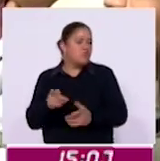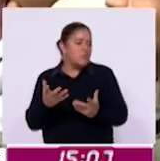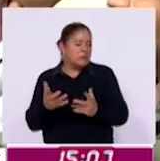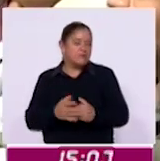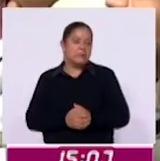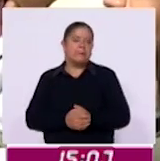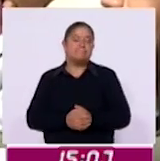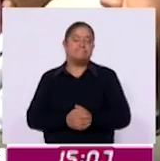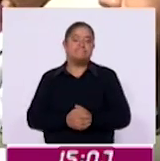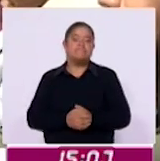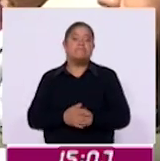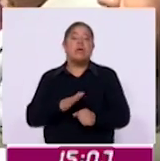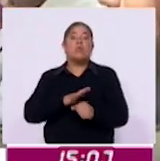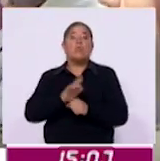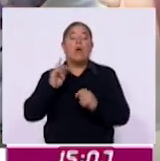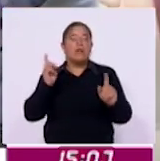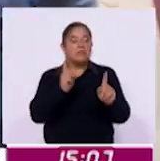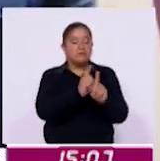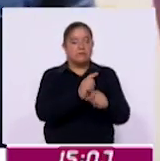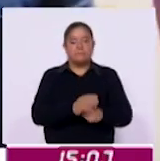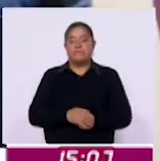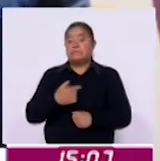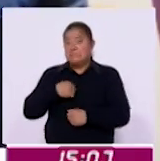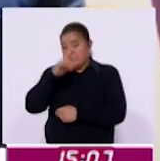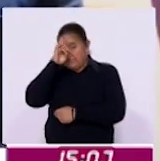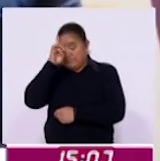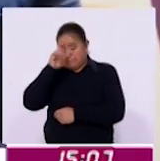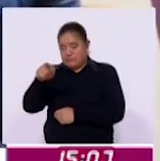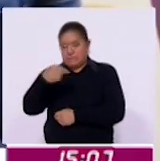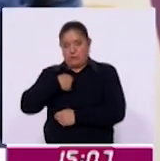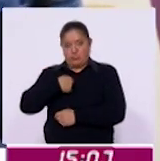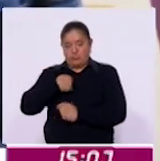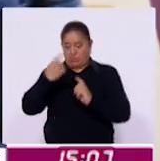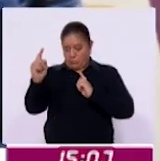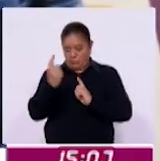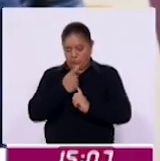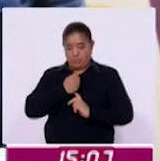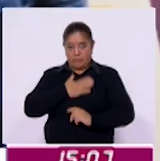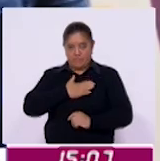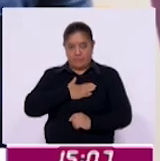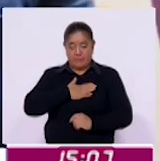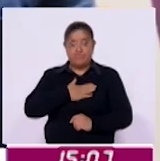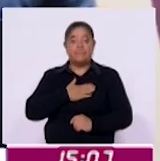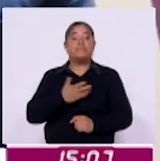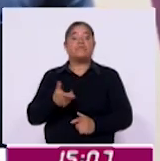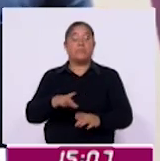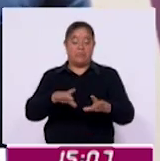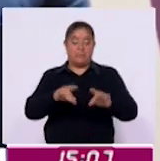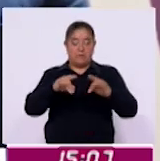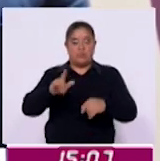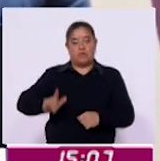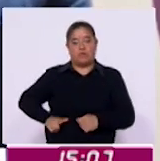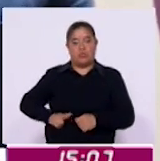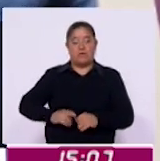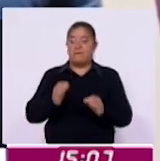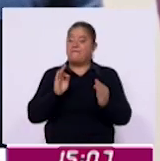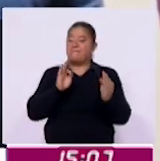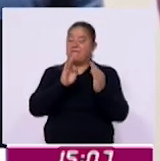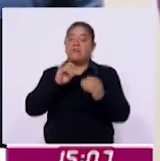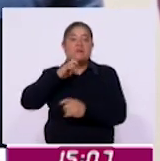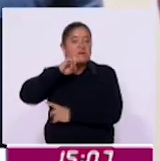acercar? Nosotros les recomendamos que se acerquen directamente a nuestras oficinas. Estamos ubicados en Palacio de Gobierno, frente a la Iglesia de San